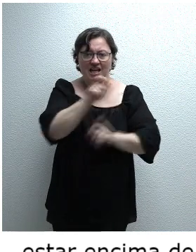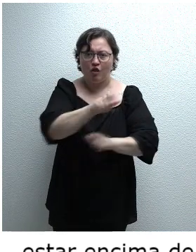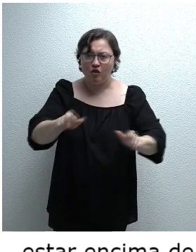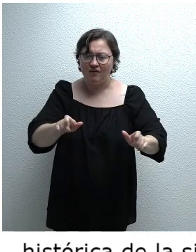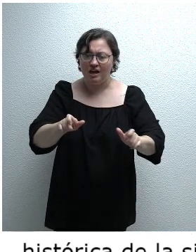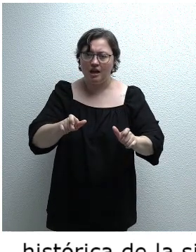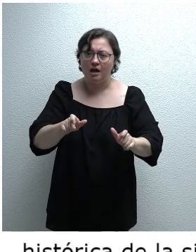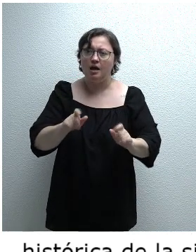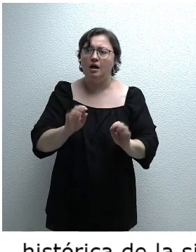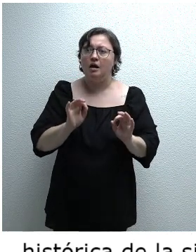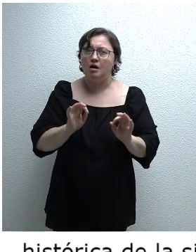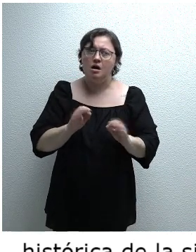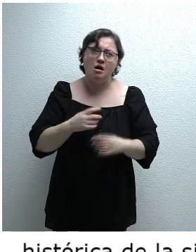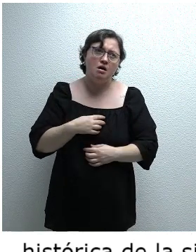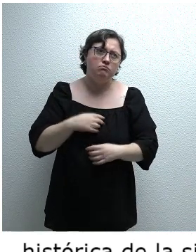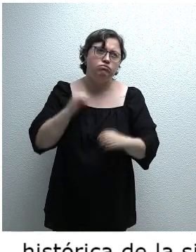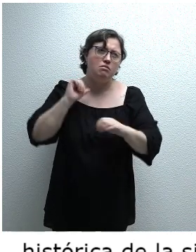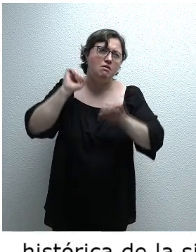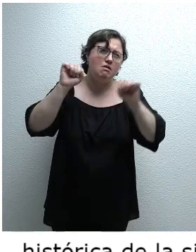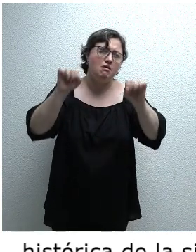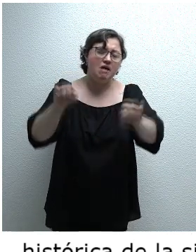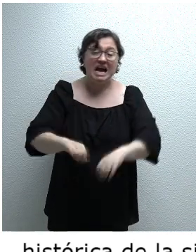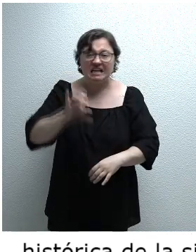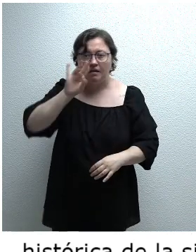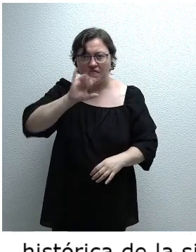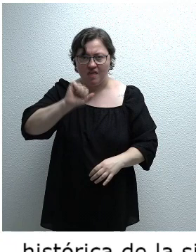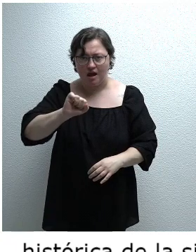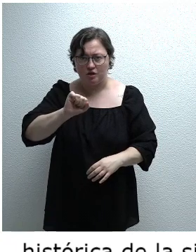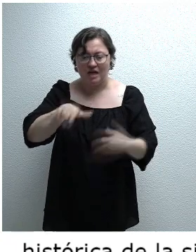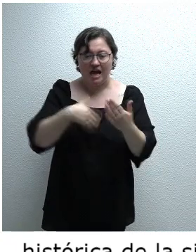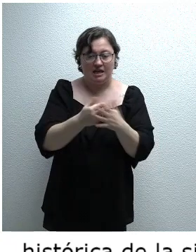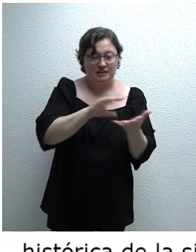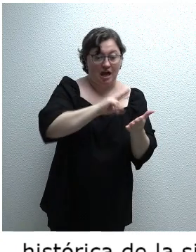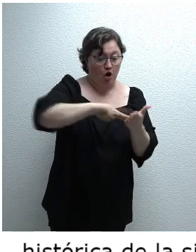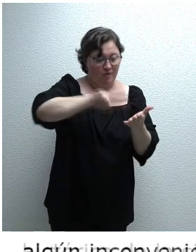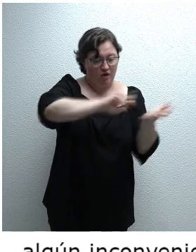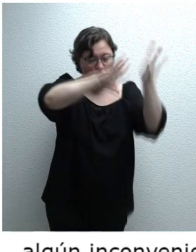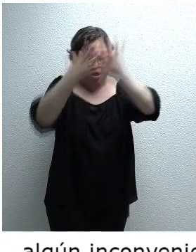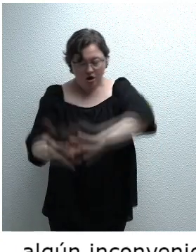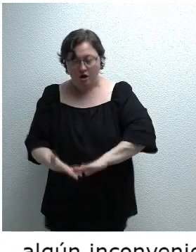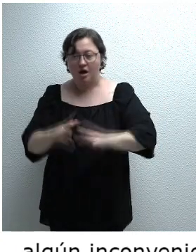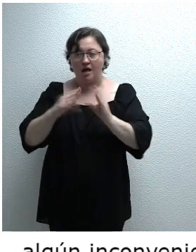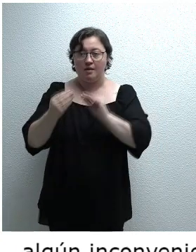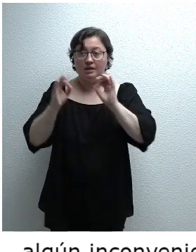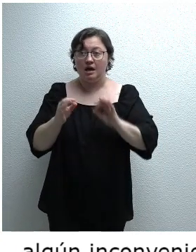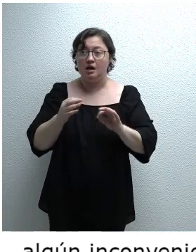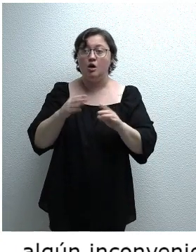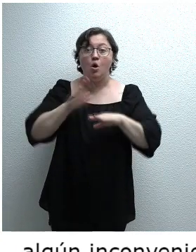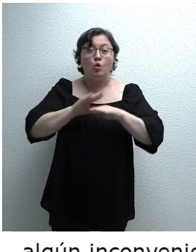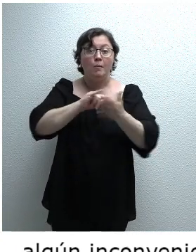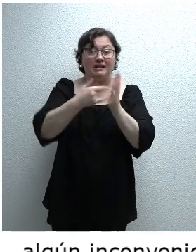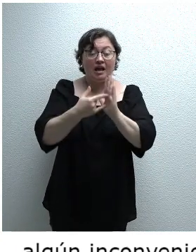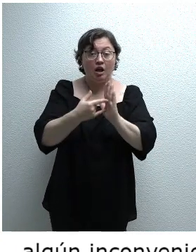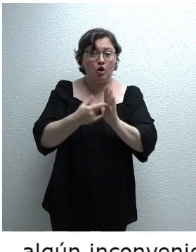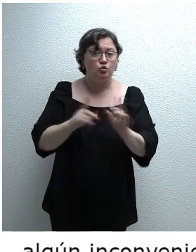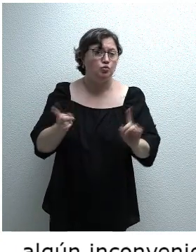ha tardado tanto como 15 años en adaptarse a la Convención, no ha sido por problemas técnicos o